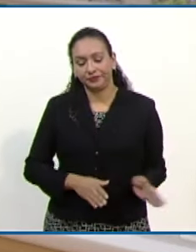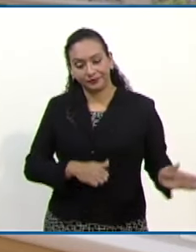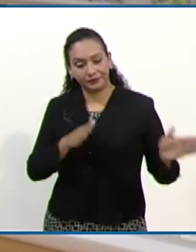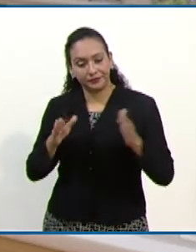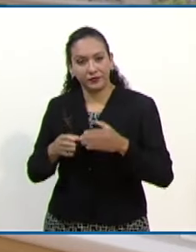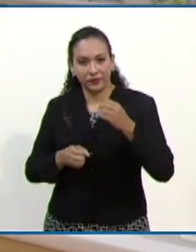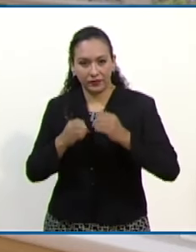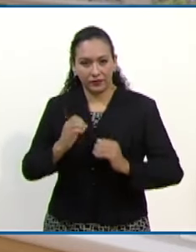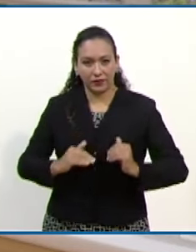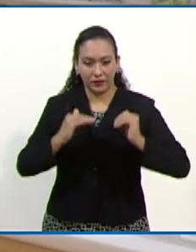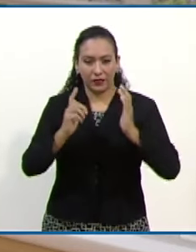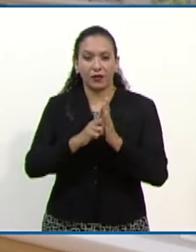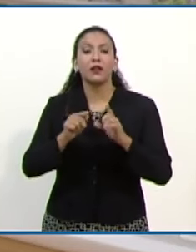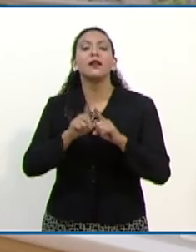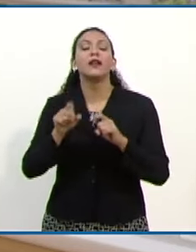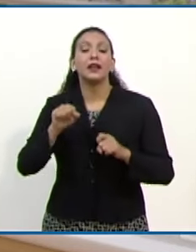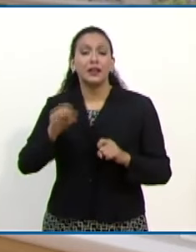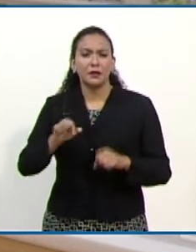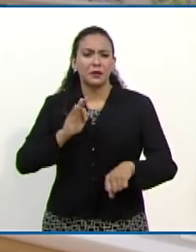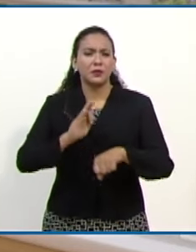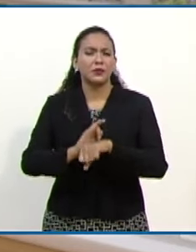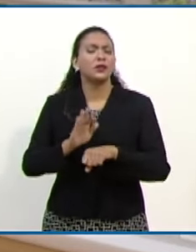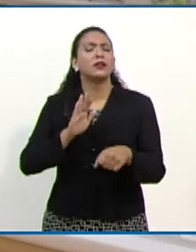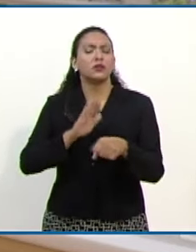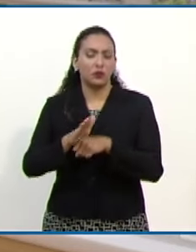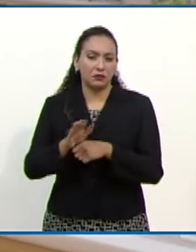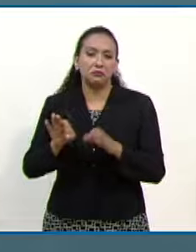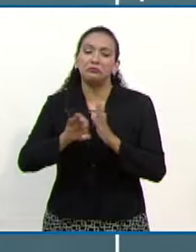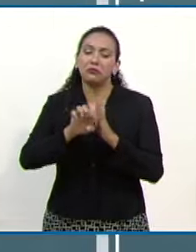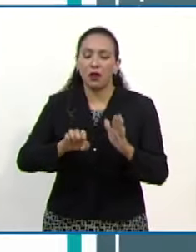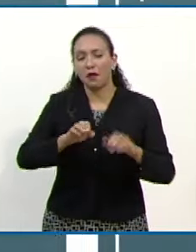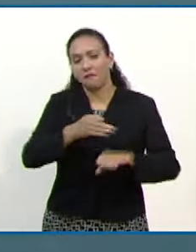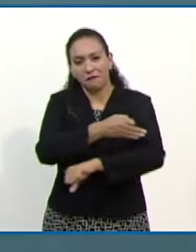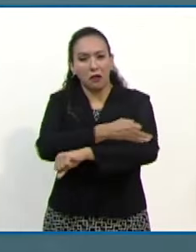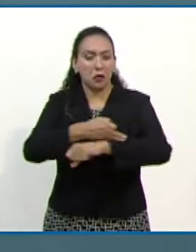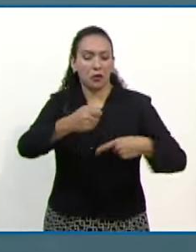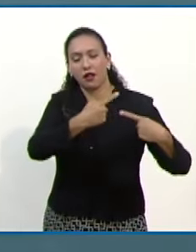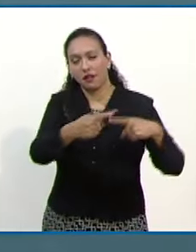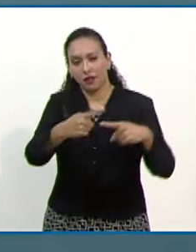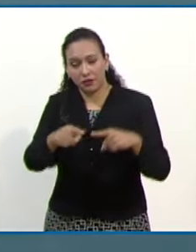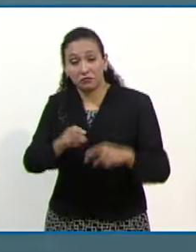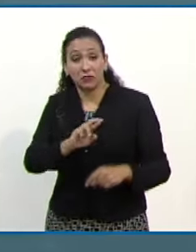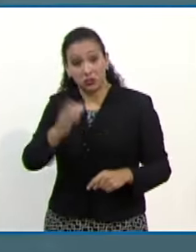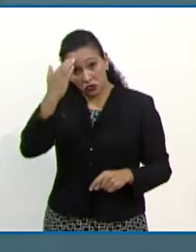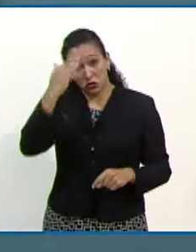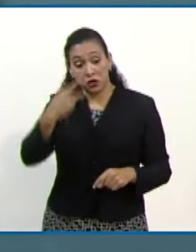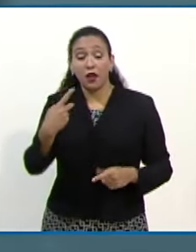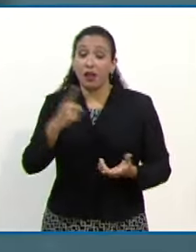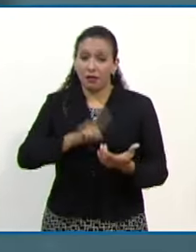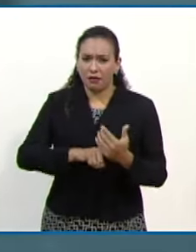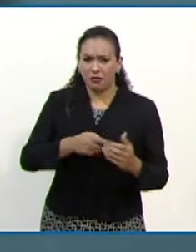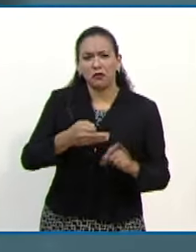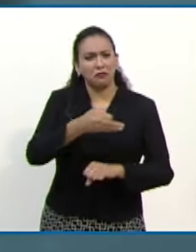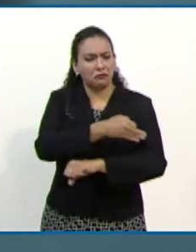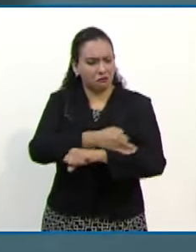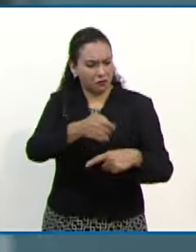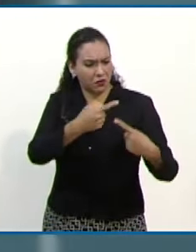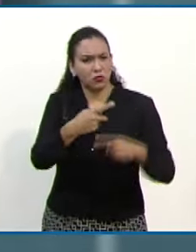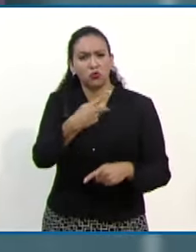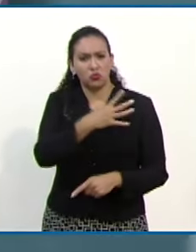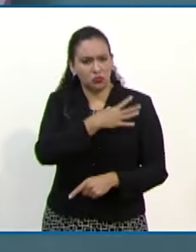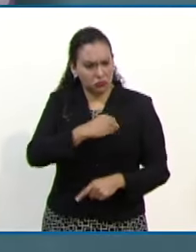Corte ha protegido el derecho de las uniones familiares homoparentales al reconocimiento de sus hijos e hijas. En el marco